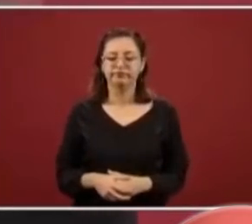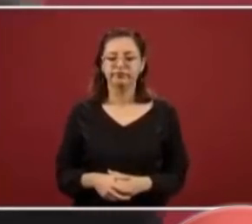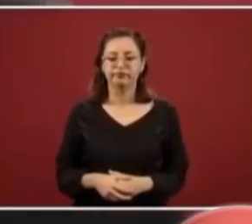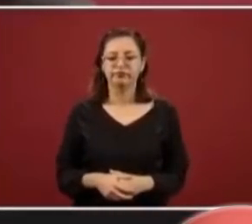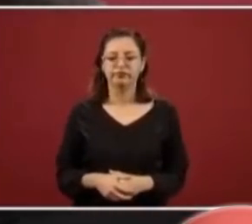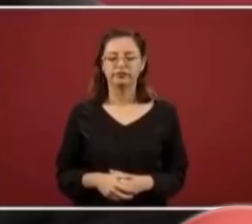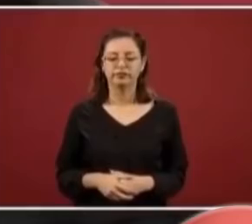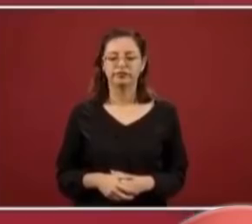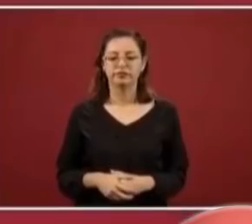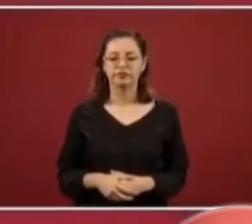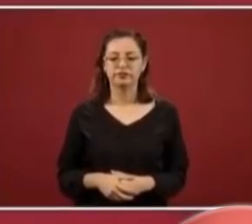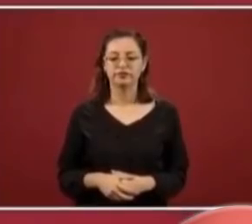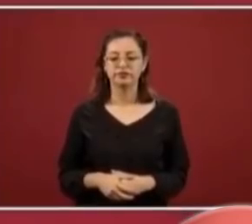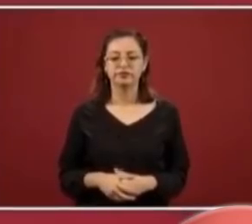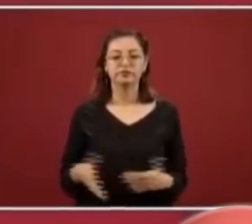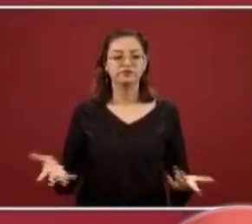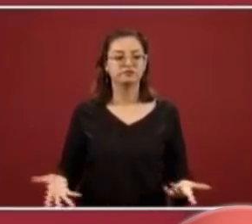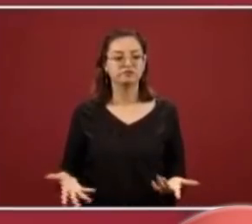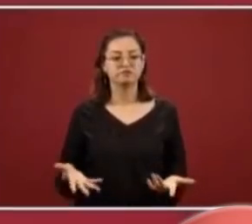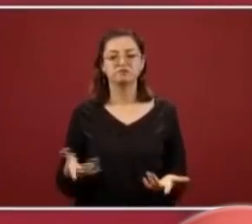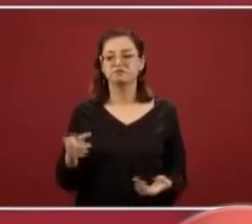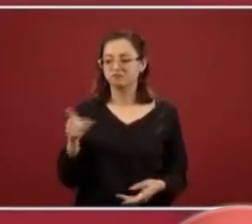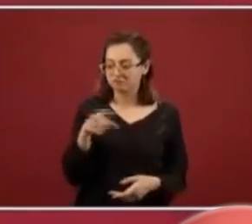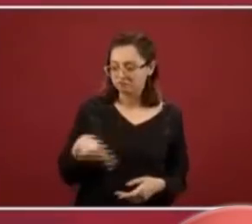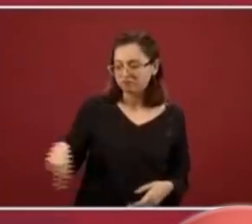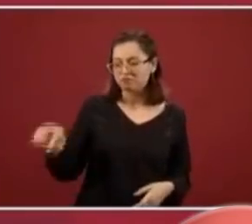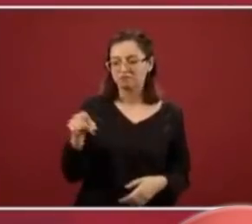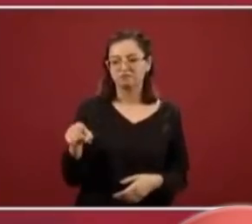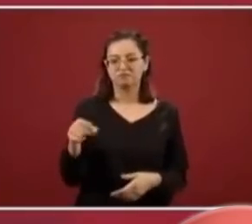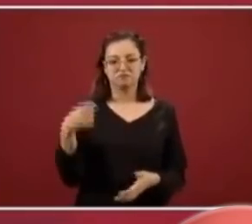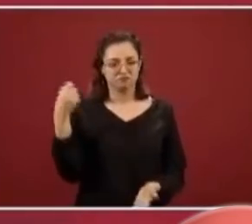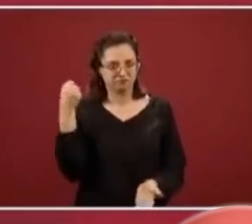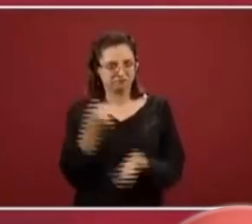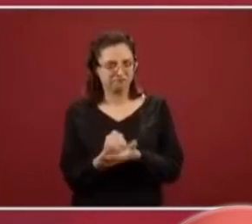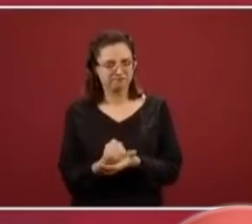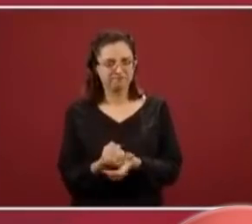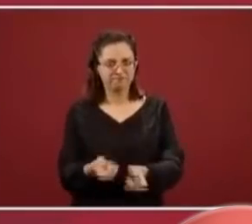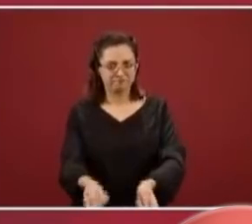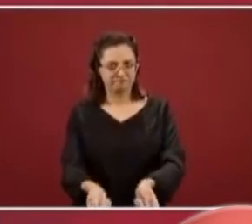toma por la fuerza y se conserva por la fuerza,